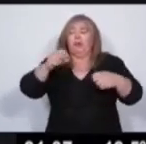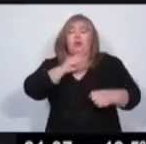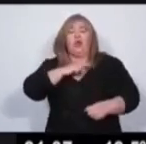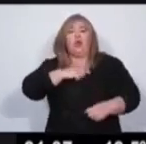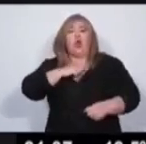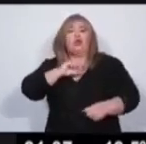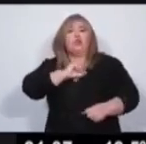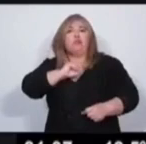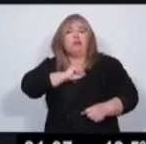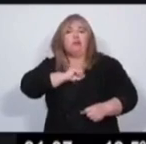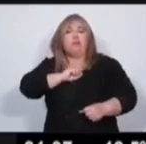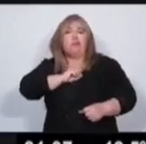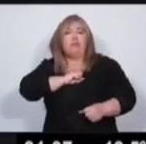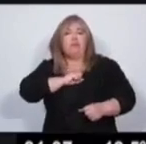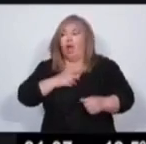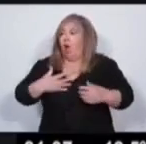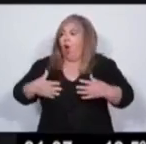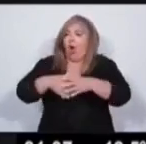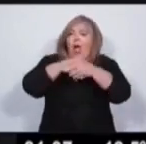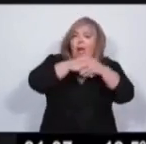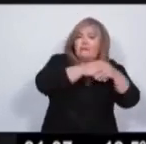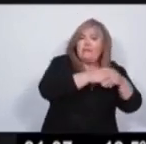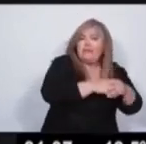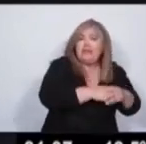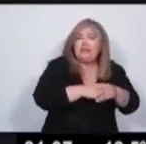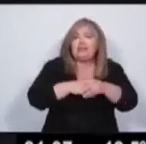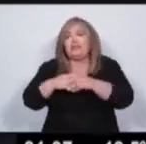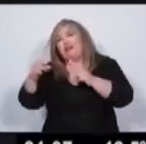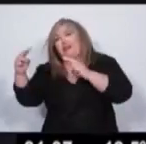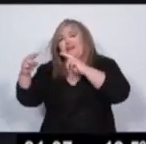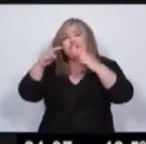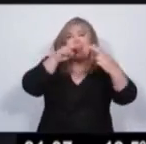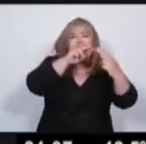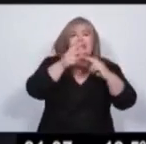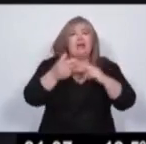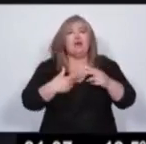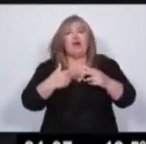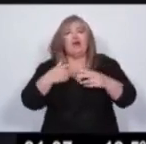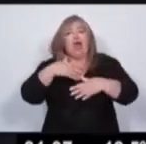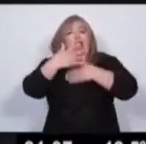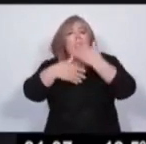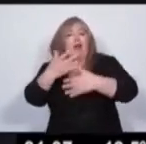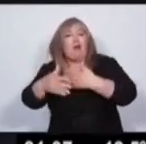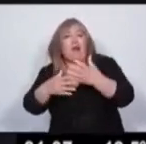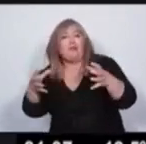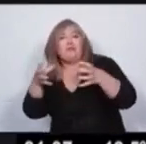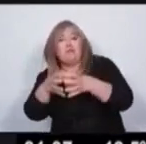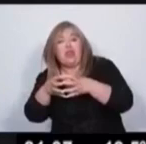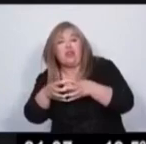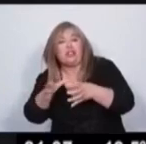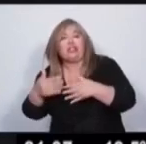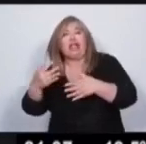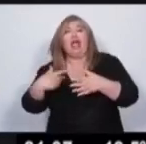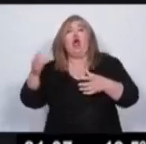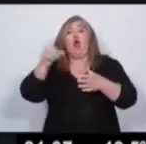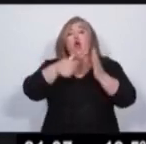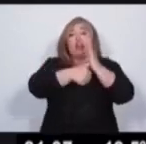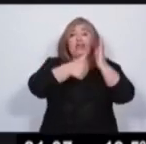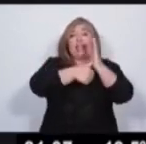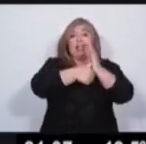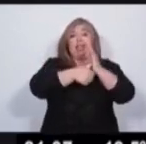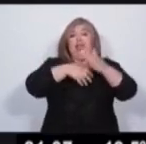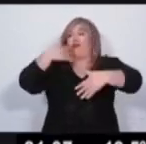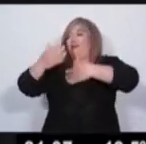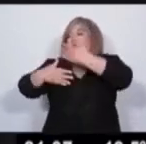con los pibes del barrio que jugábamos a la pelota el recreo eso no existe más tanto